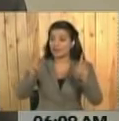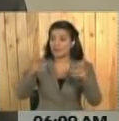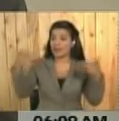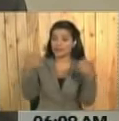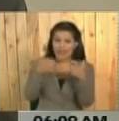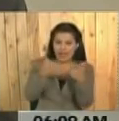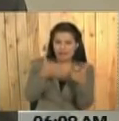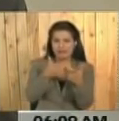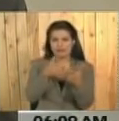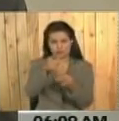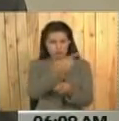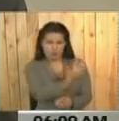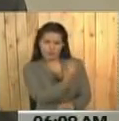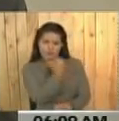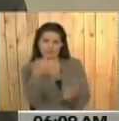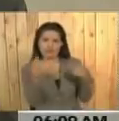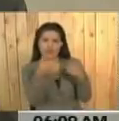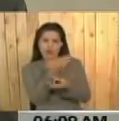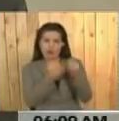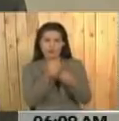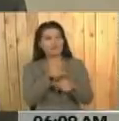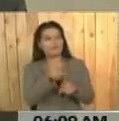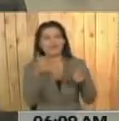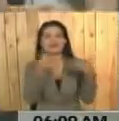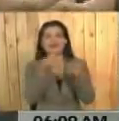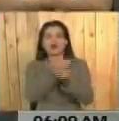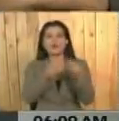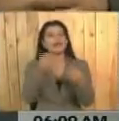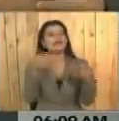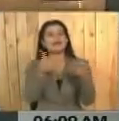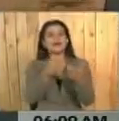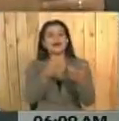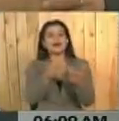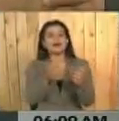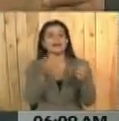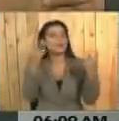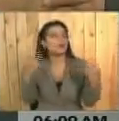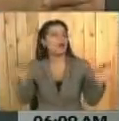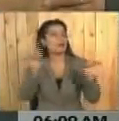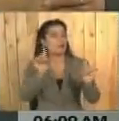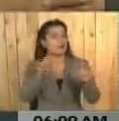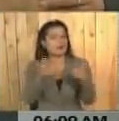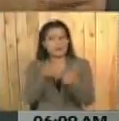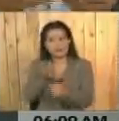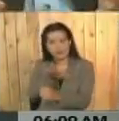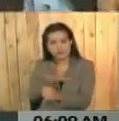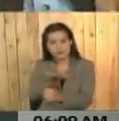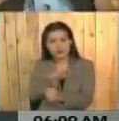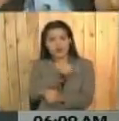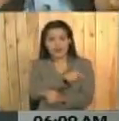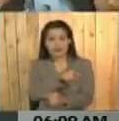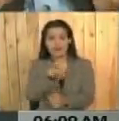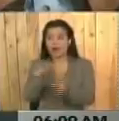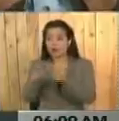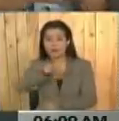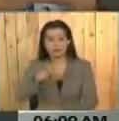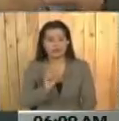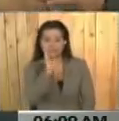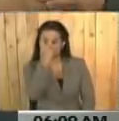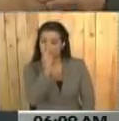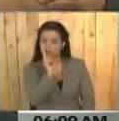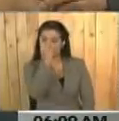hablabas que va más allá de una guerra económica es una guerra no convencional contra un país contra un pueblo hizo Mella y sigue siendo Mella sigue